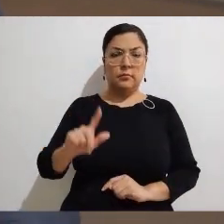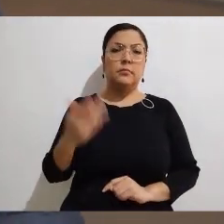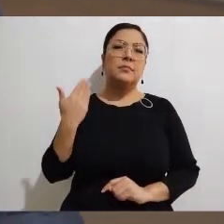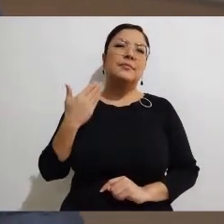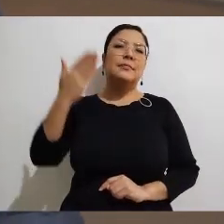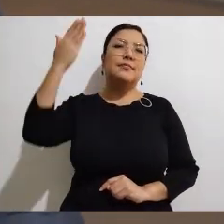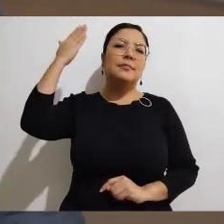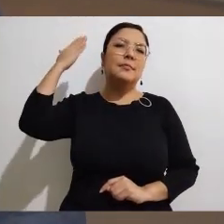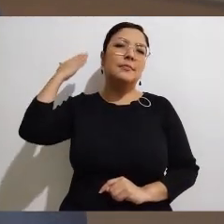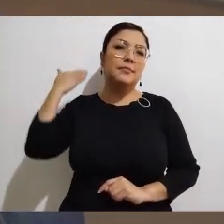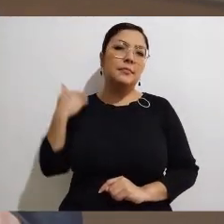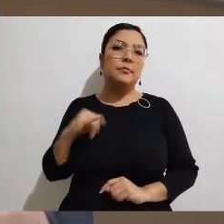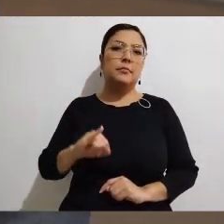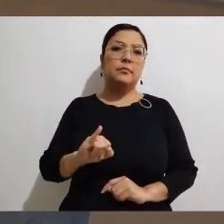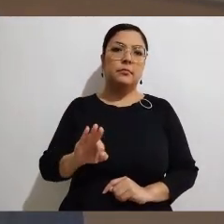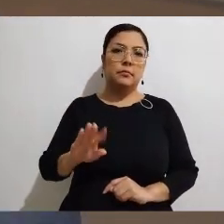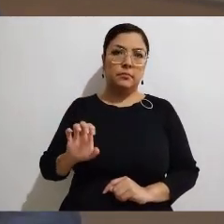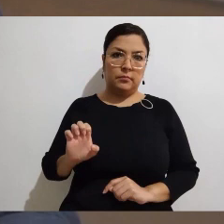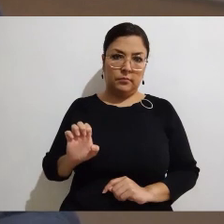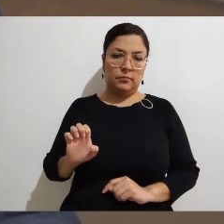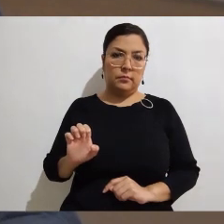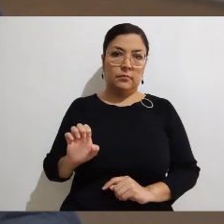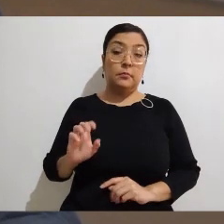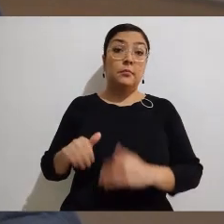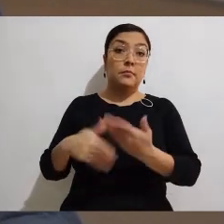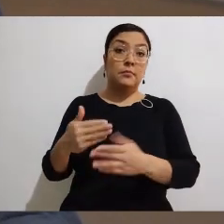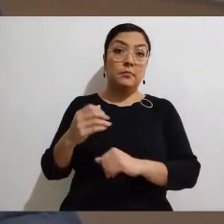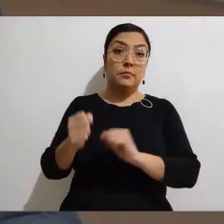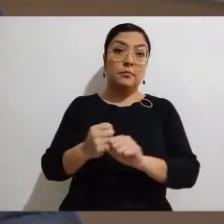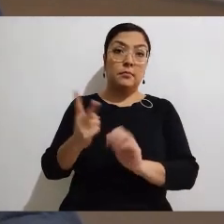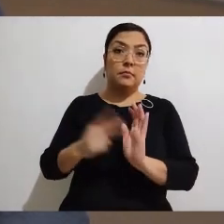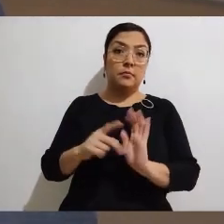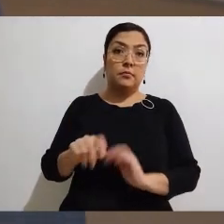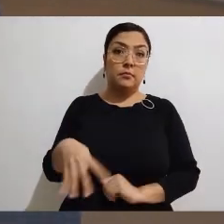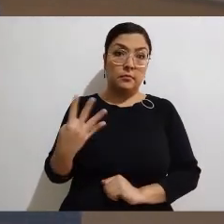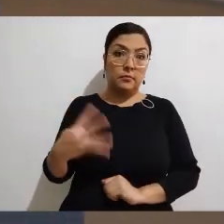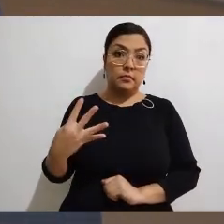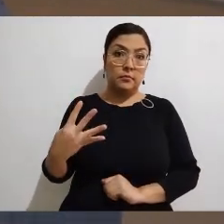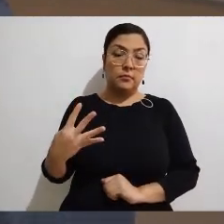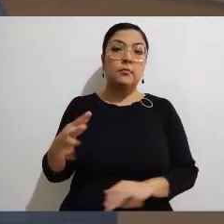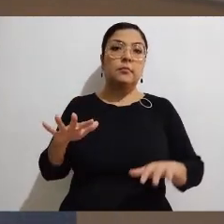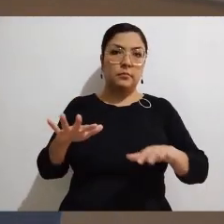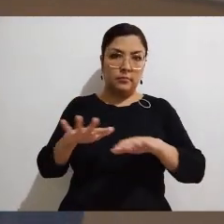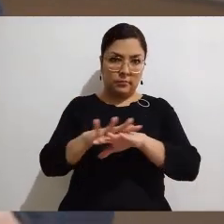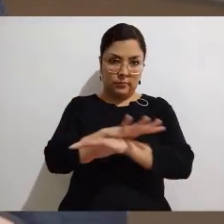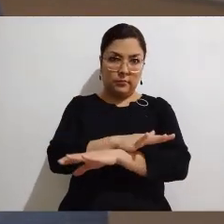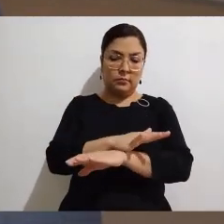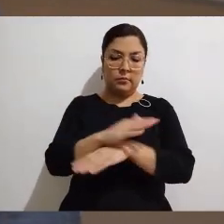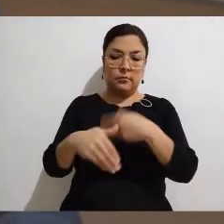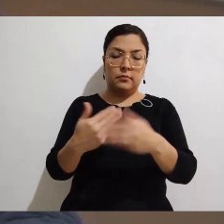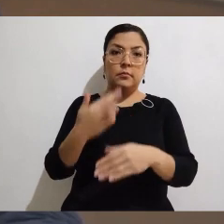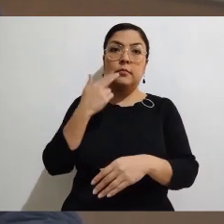Instituto Federal Electoral y que con la reforma electoral del 2014 pues se perfeccionó y se extendió